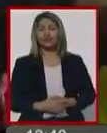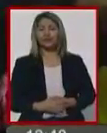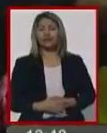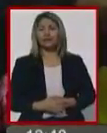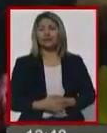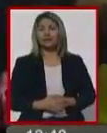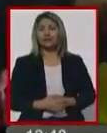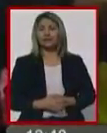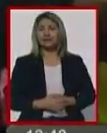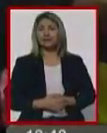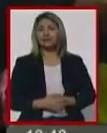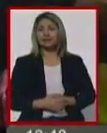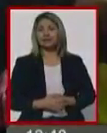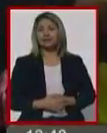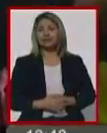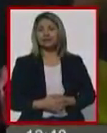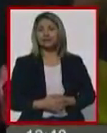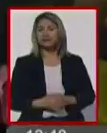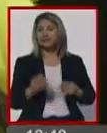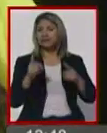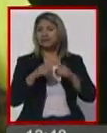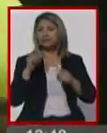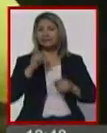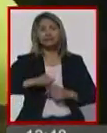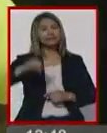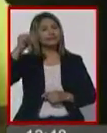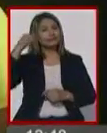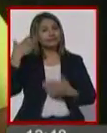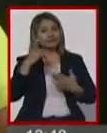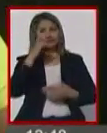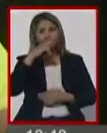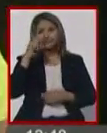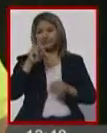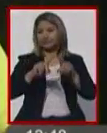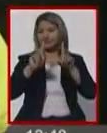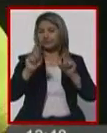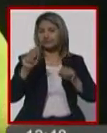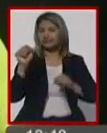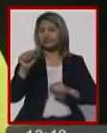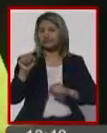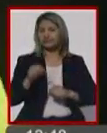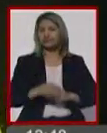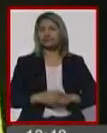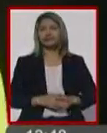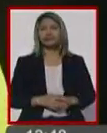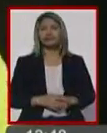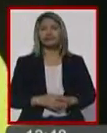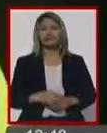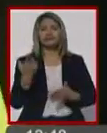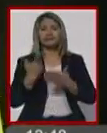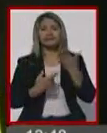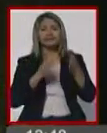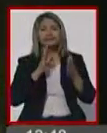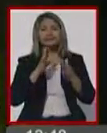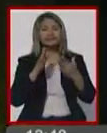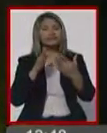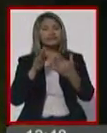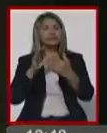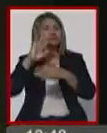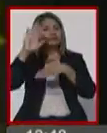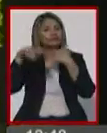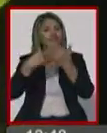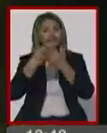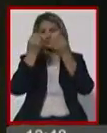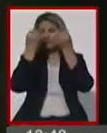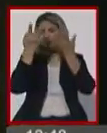de este niño, que hasta que sean grandes. ¿Estás divertido hoy día? Sí. ¿Qué mensaje le decís? Que